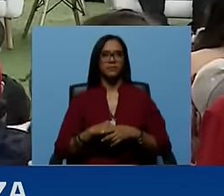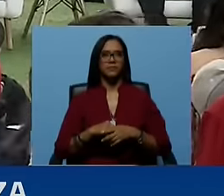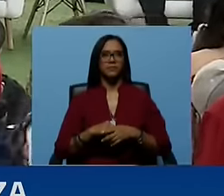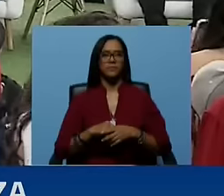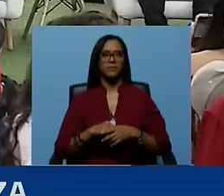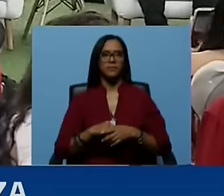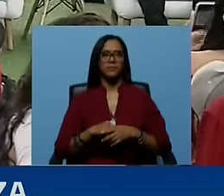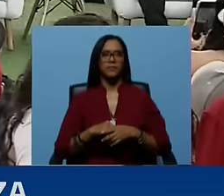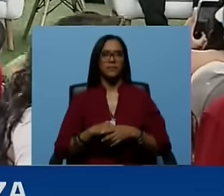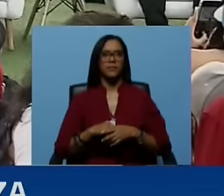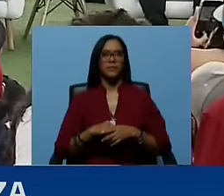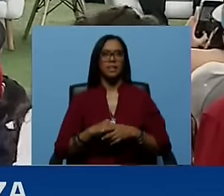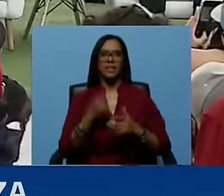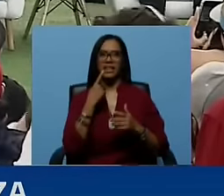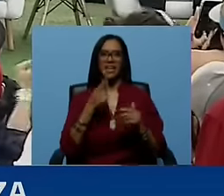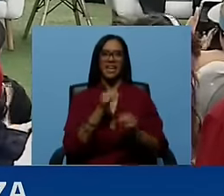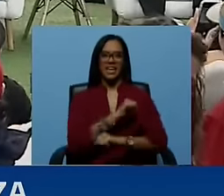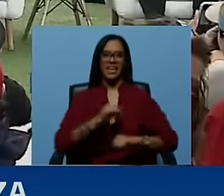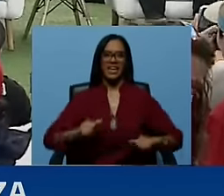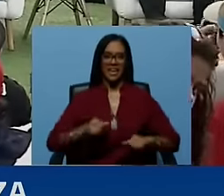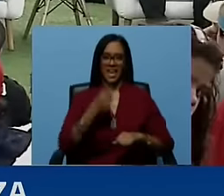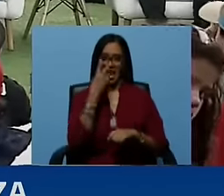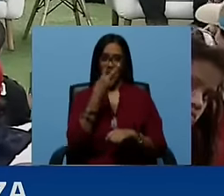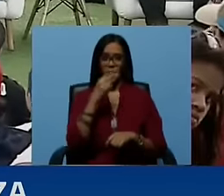Diría en portugués, eu lo vi.